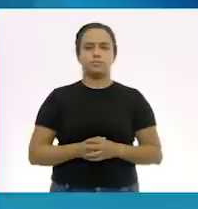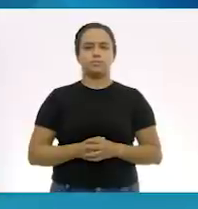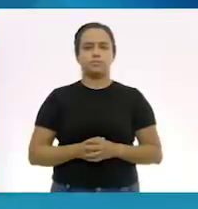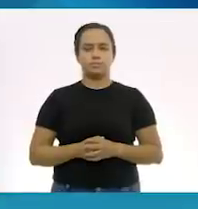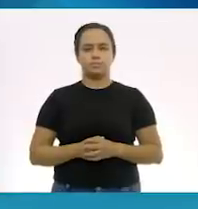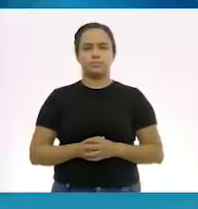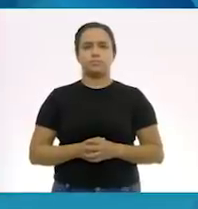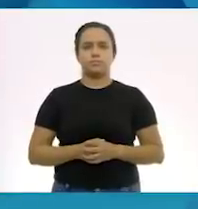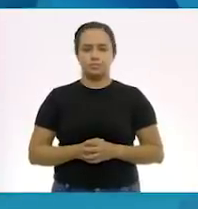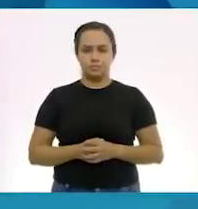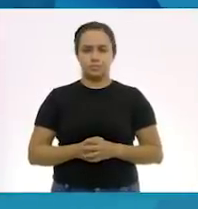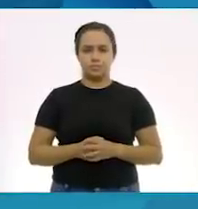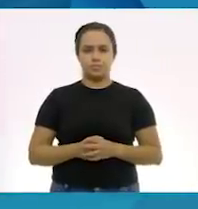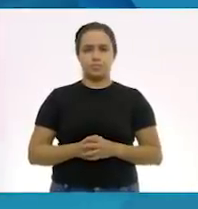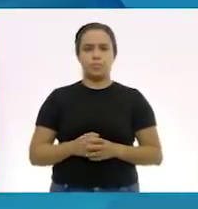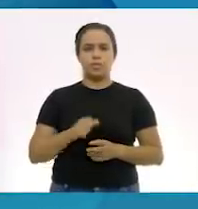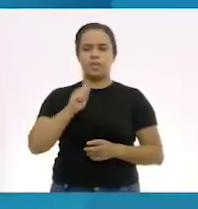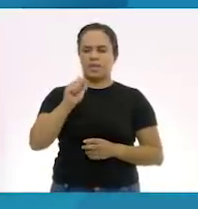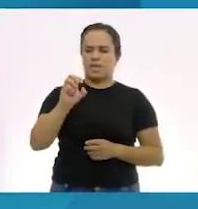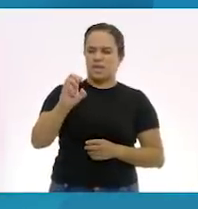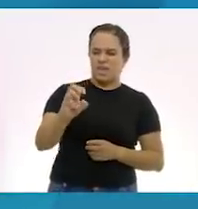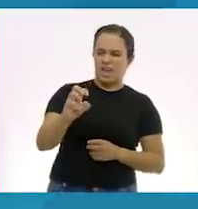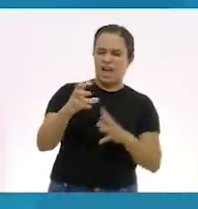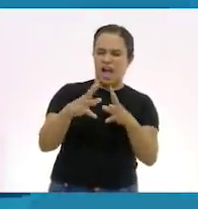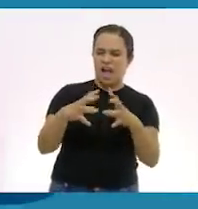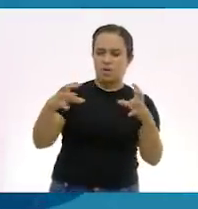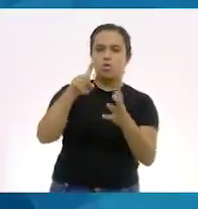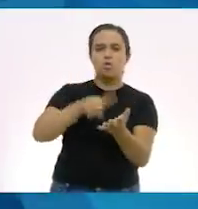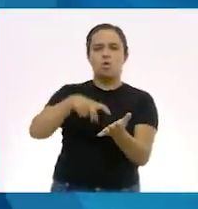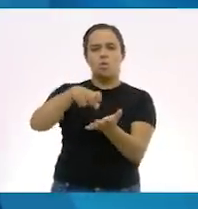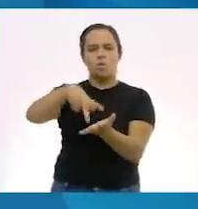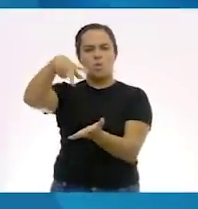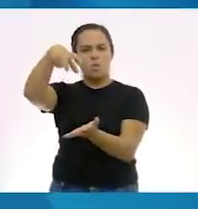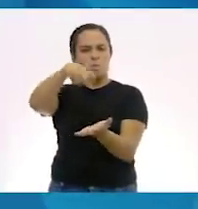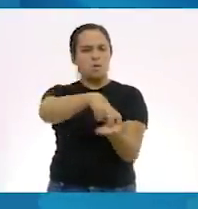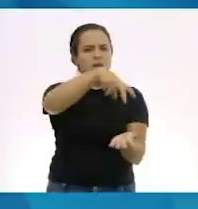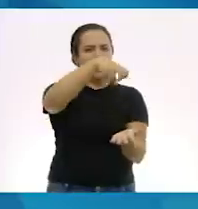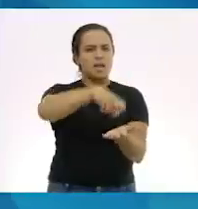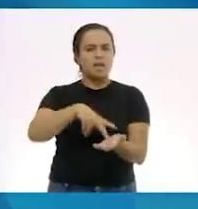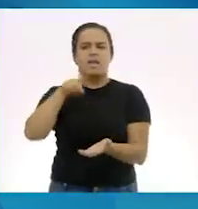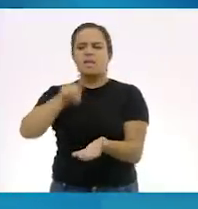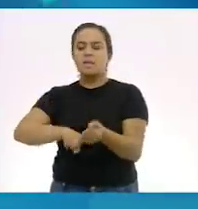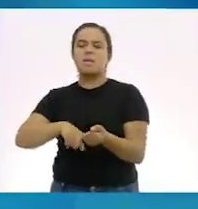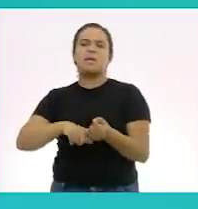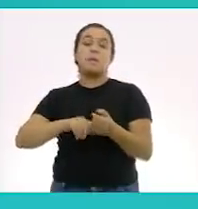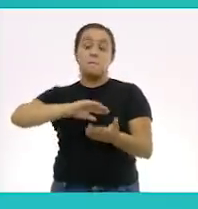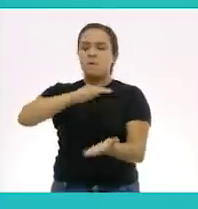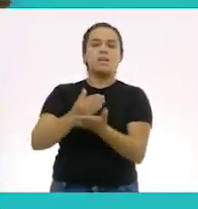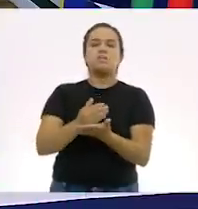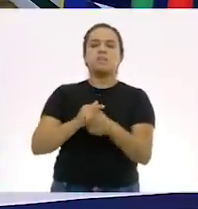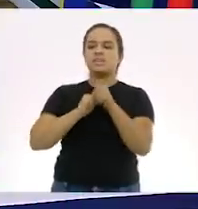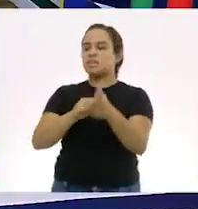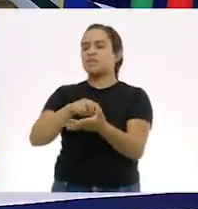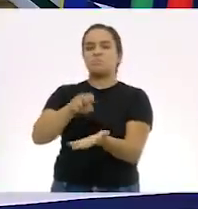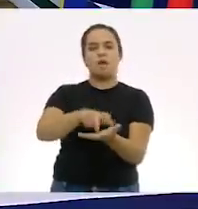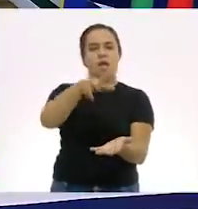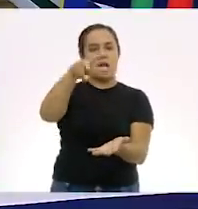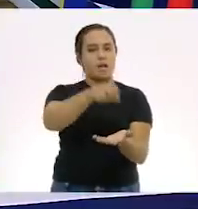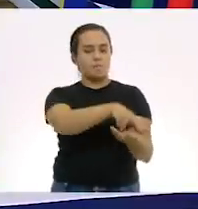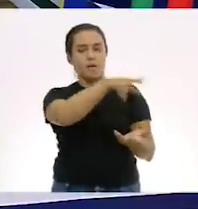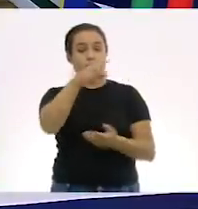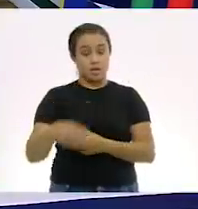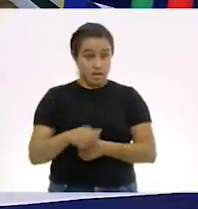5 segundos. Okay. Sí, ok. ¿Sí? ¿Te parece? Bien, bien, bien. Vamos a ver. Para vamos a ver qué pasa. Para que podamos jugar varias adivinanzas. Ahí en casa también lo pueden